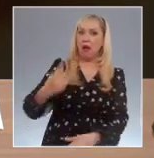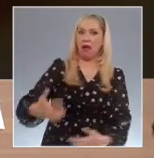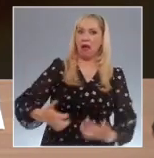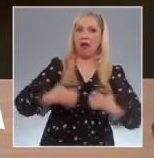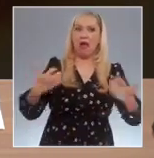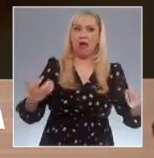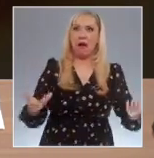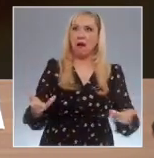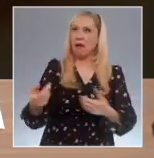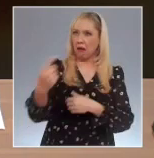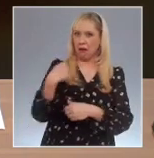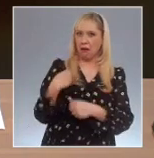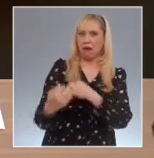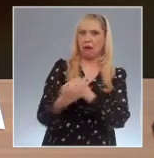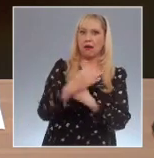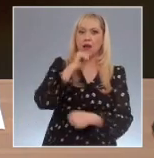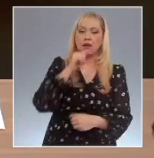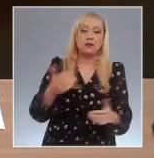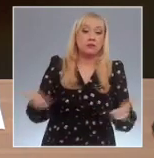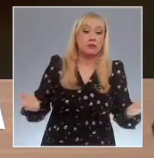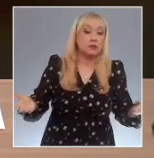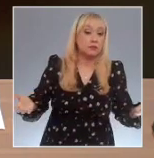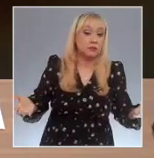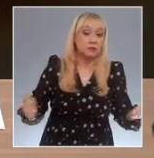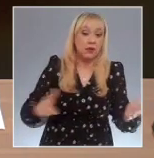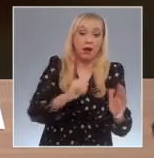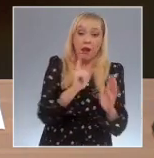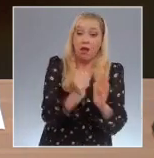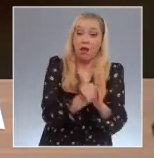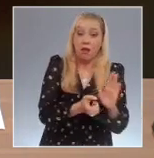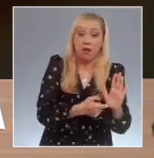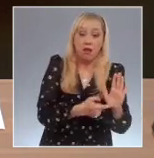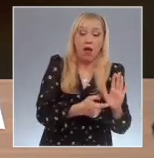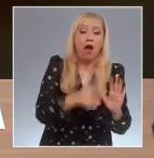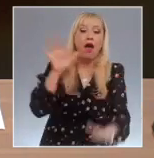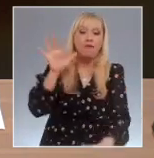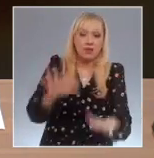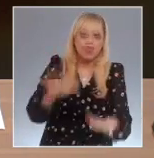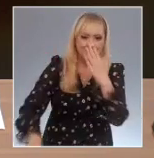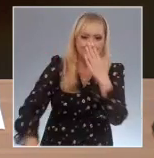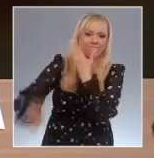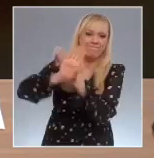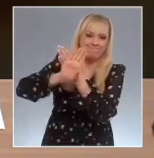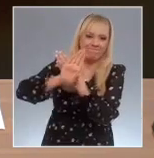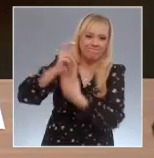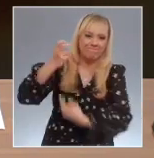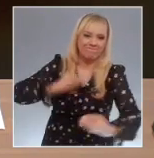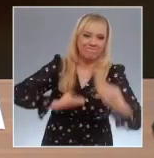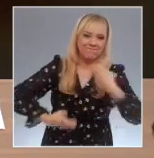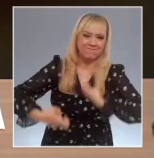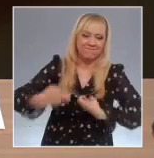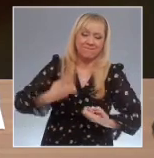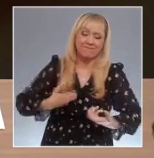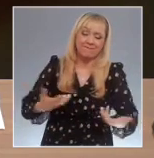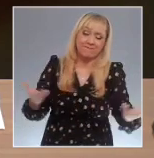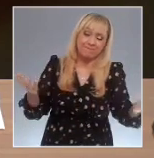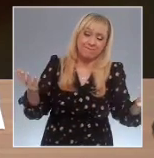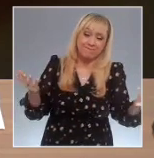lleva a ser sujetos de descalificaciones y señalamientos. Sin